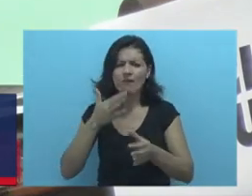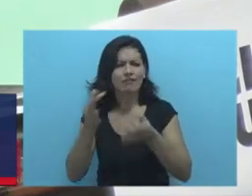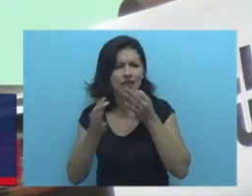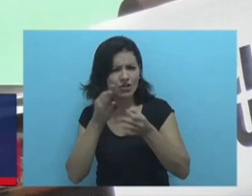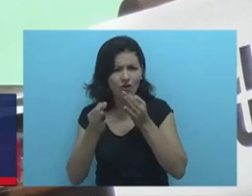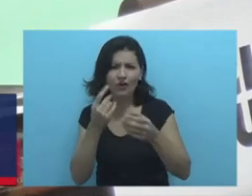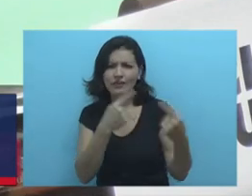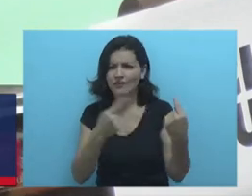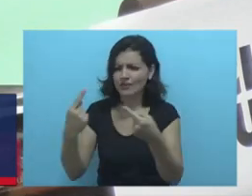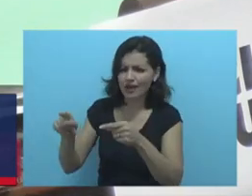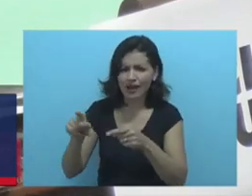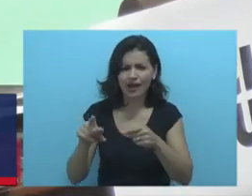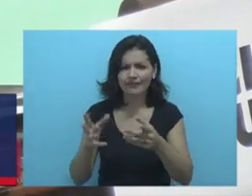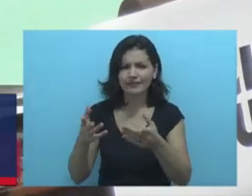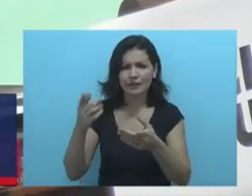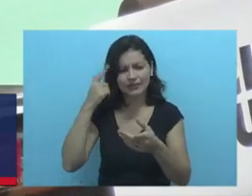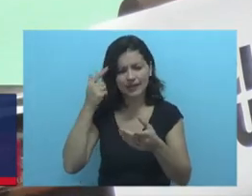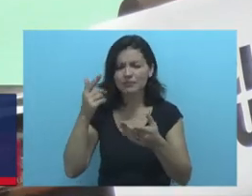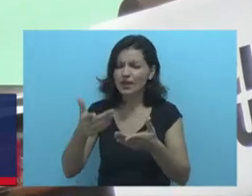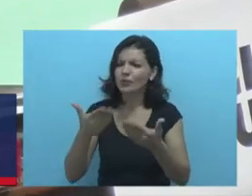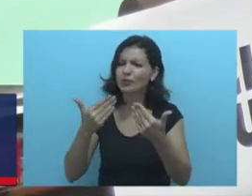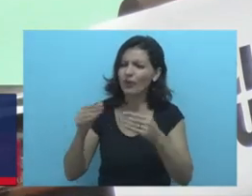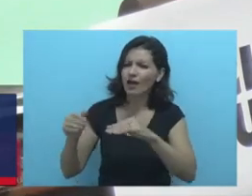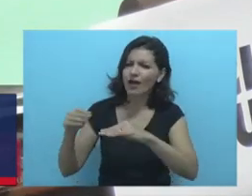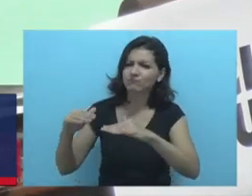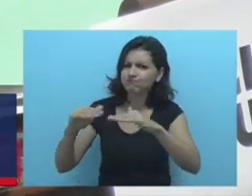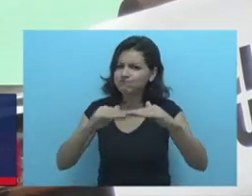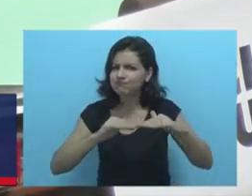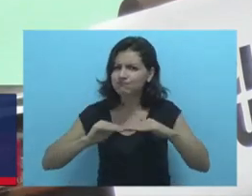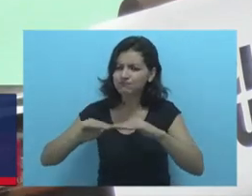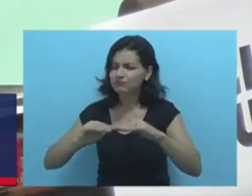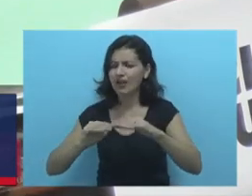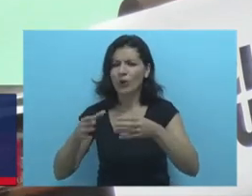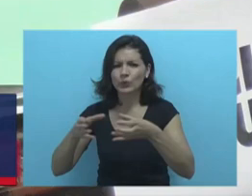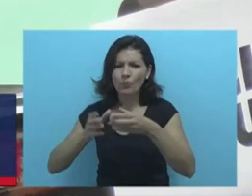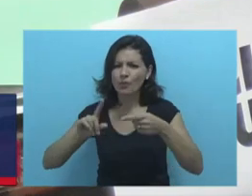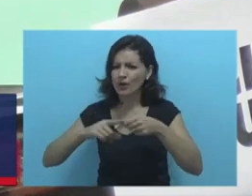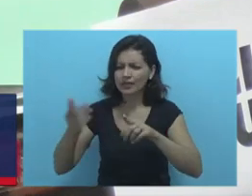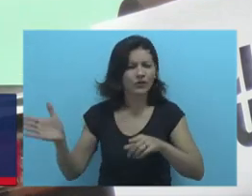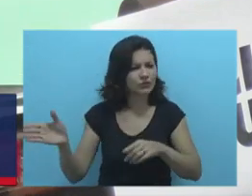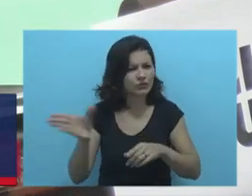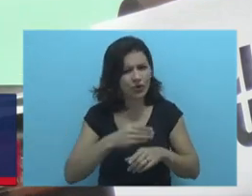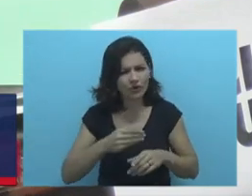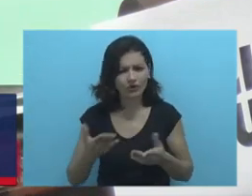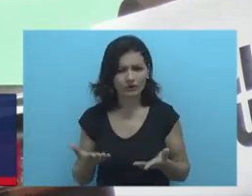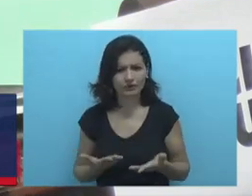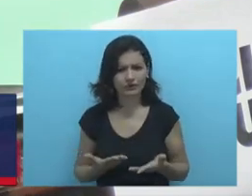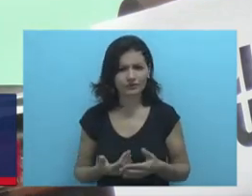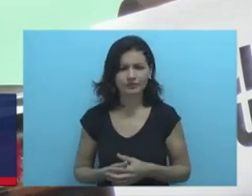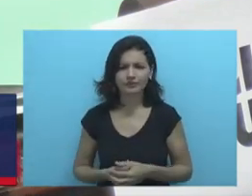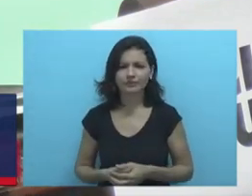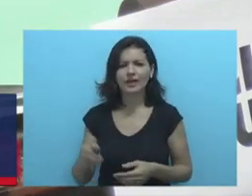entre diferentes, de tener buenas relaciones en todos los partidos políticos de la Argentina, en tener